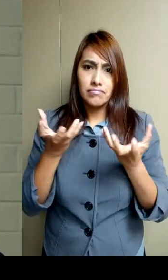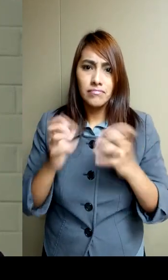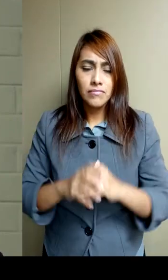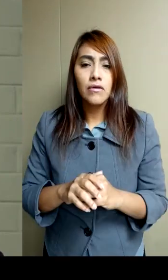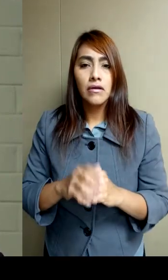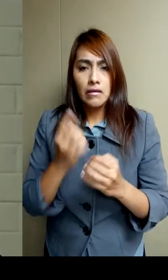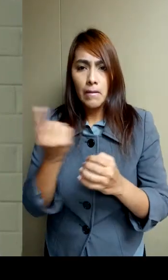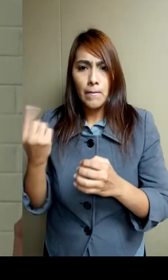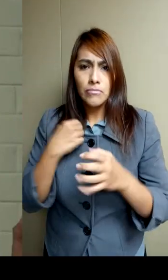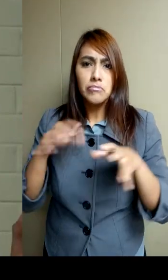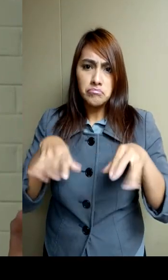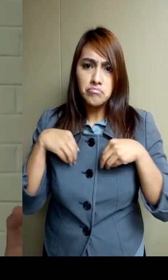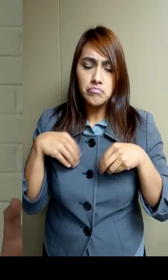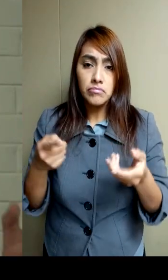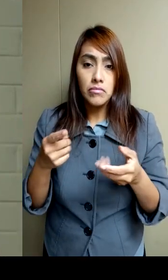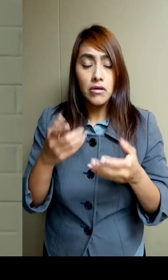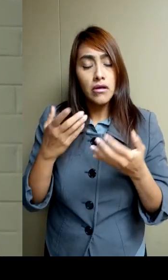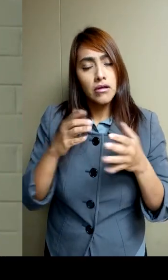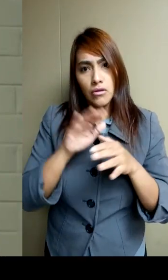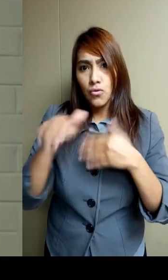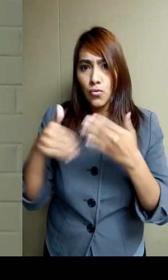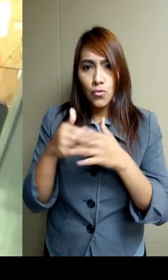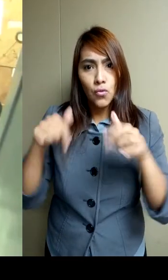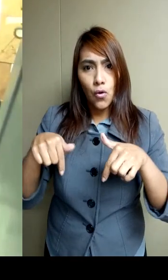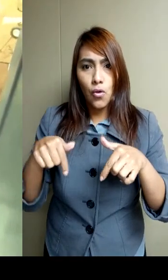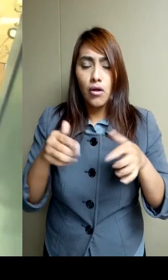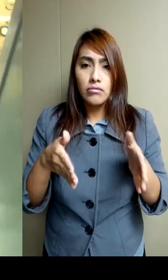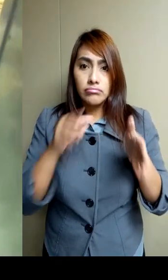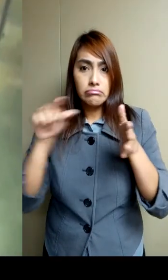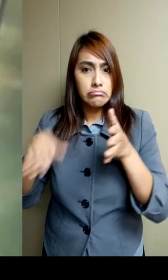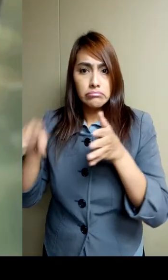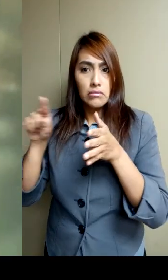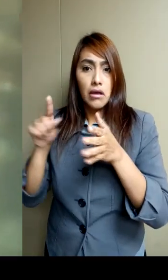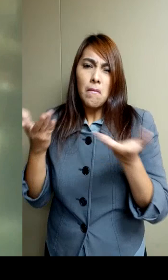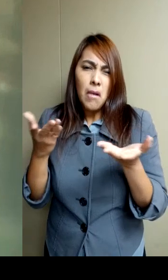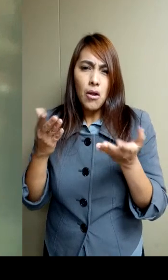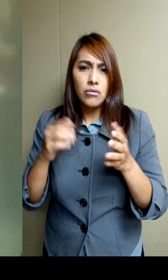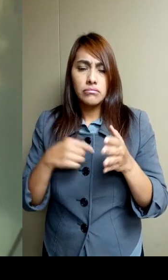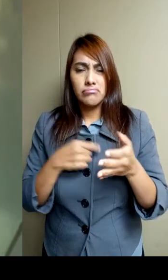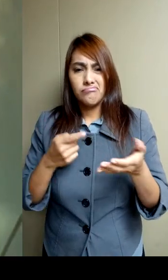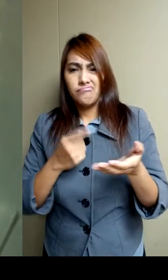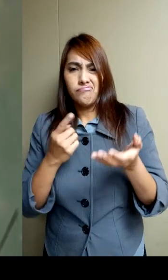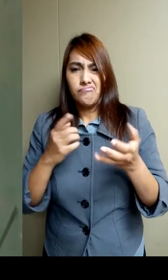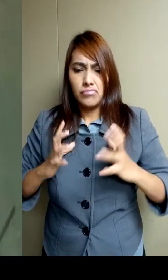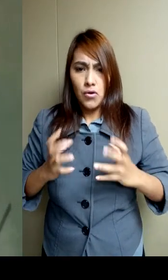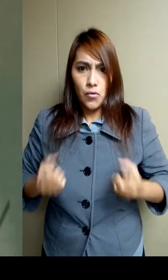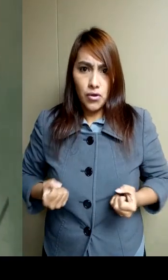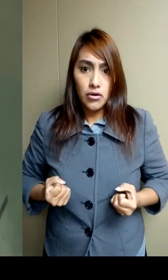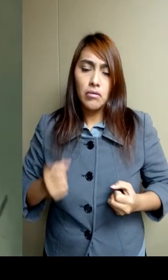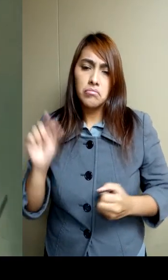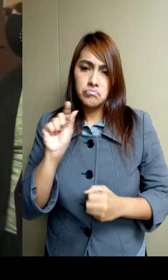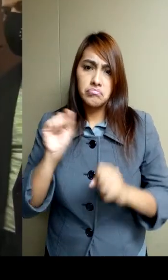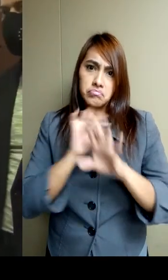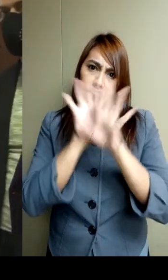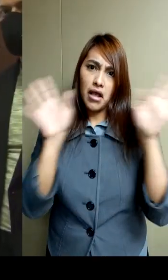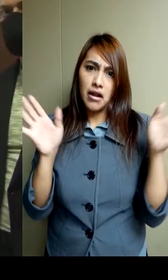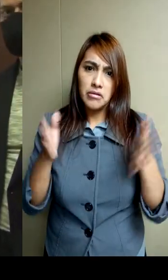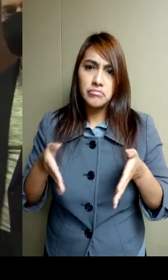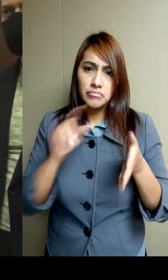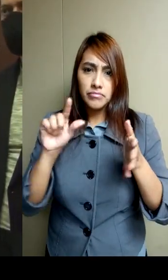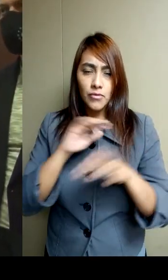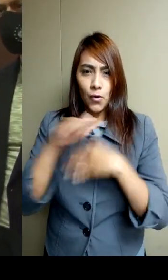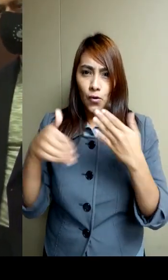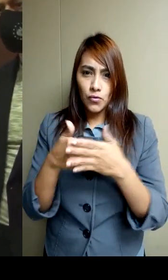utilizando instrumentalizando todas las instituciones sin embargo asegura lejos de afectar la imagen del gobierno permite que haya